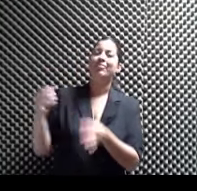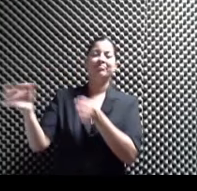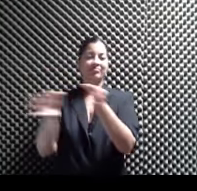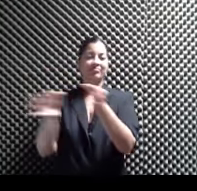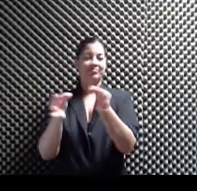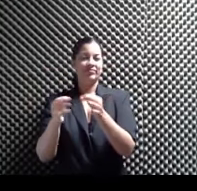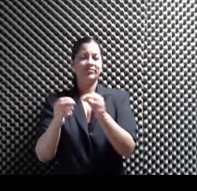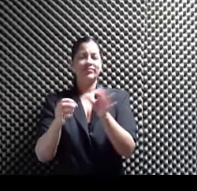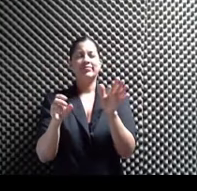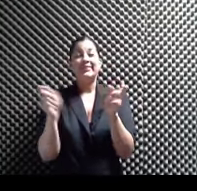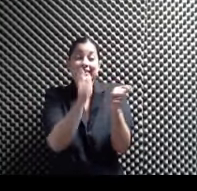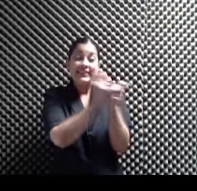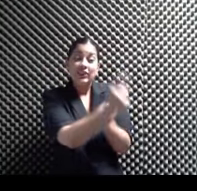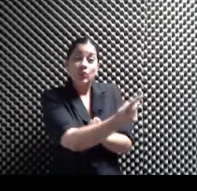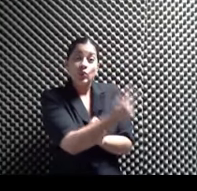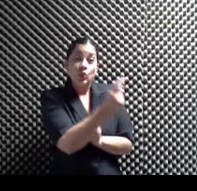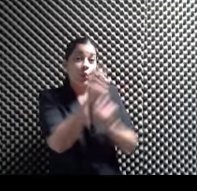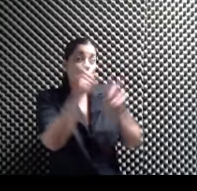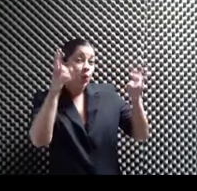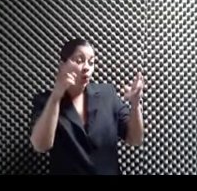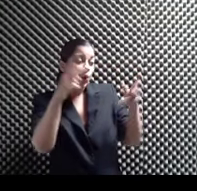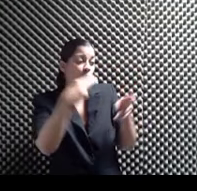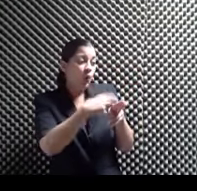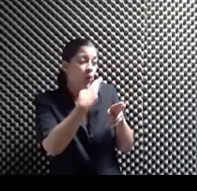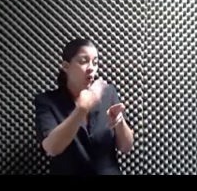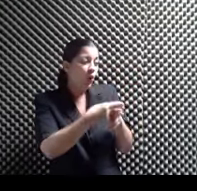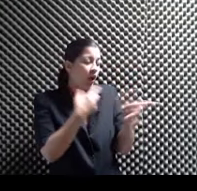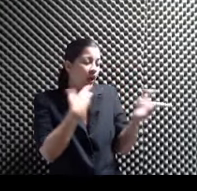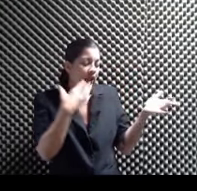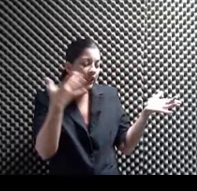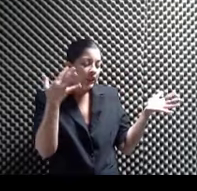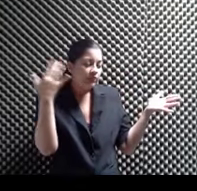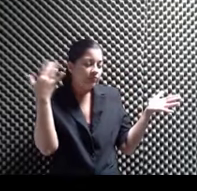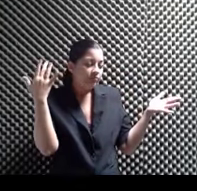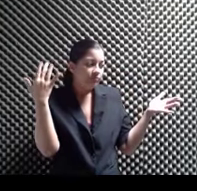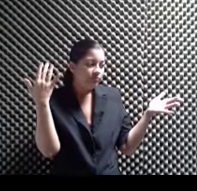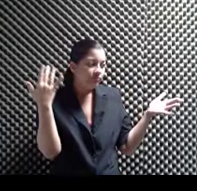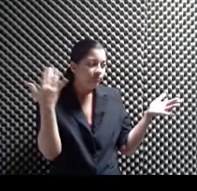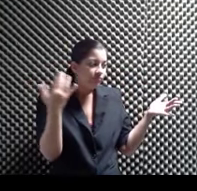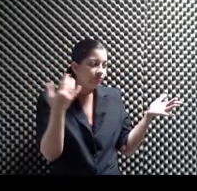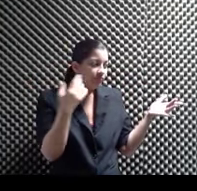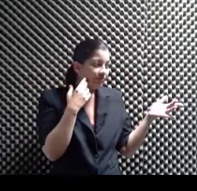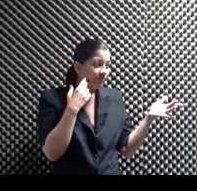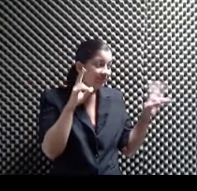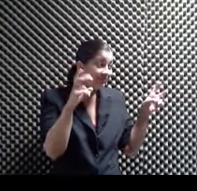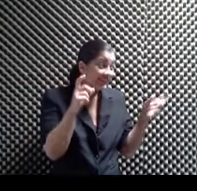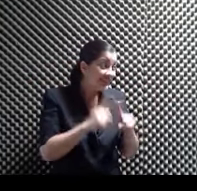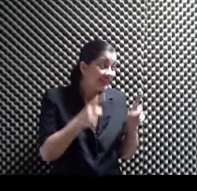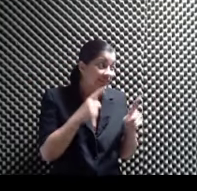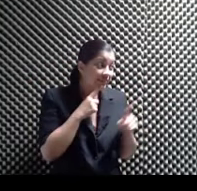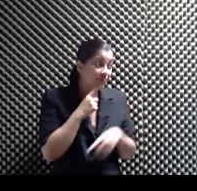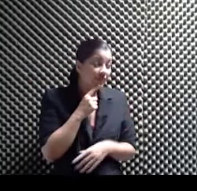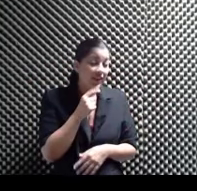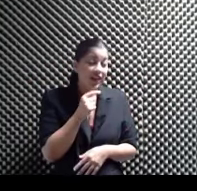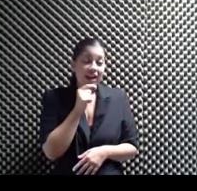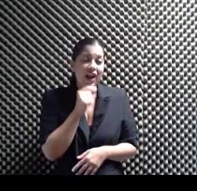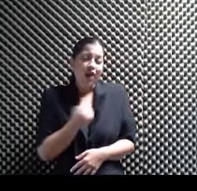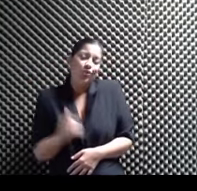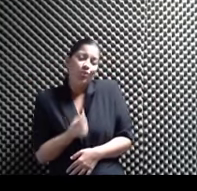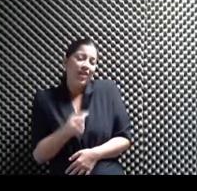llama Caminando No Este Déjame Que le cambio el título La soledad imperfecta Ah ok